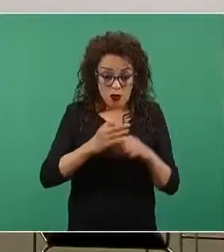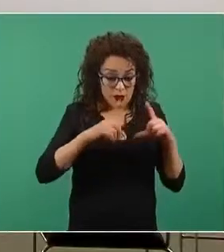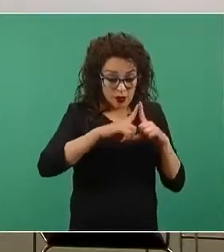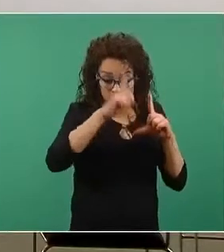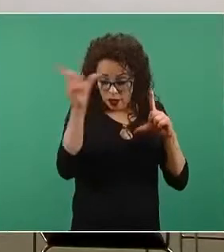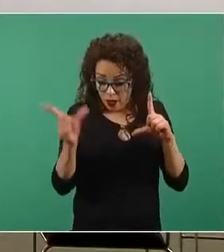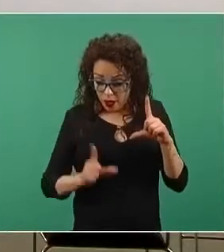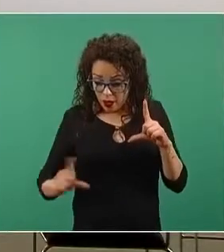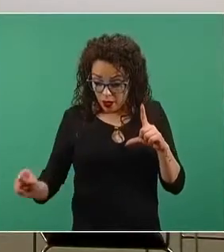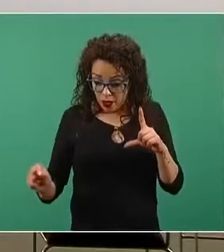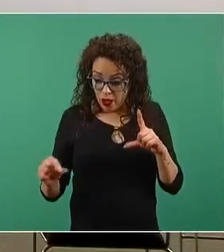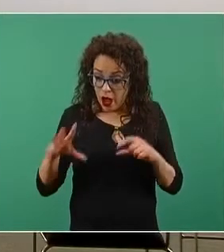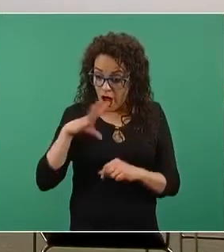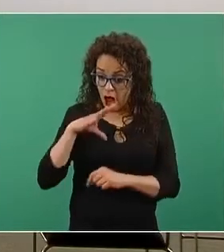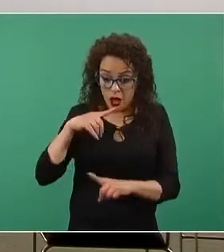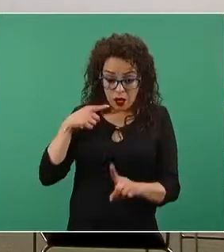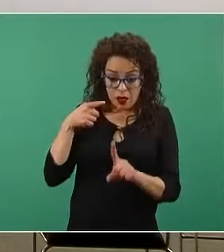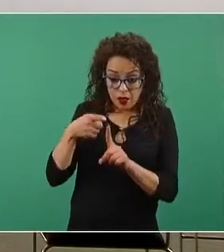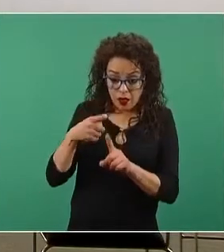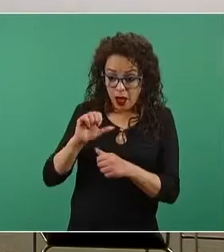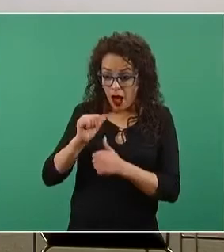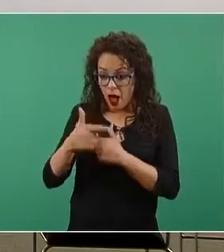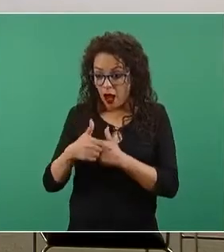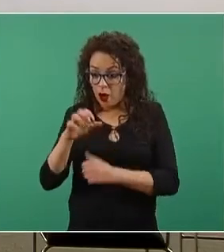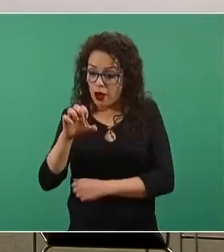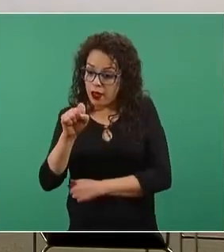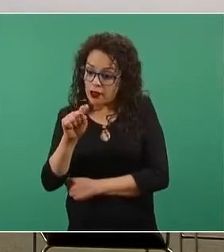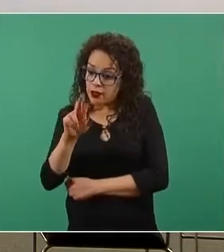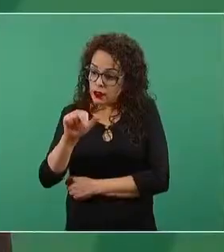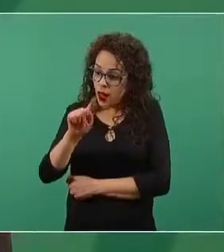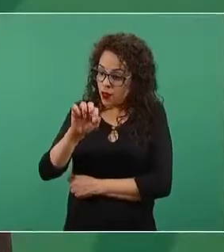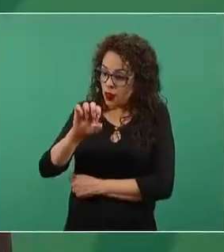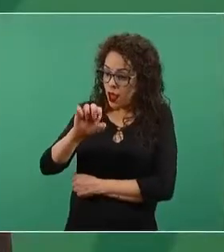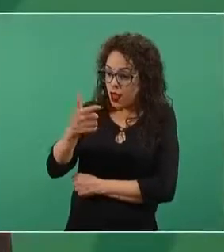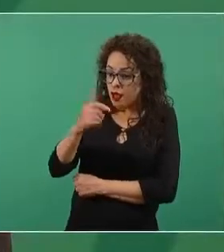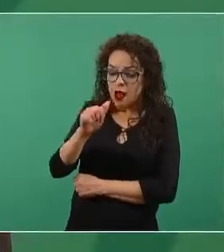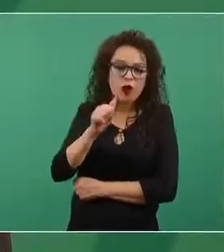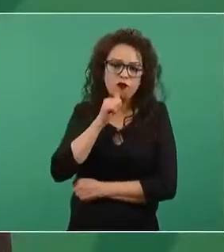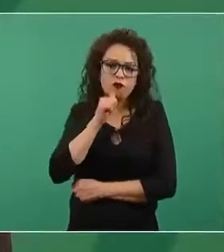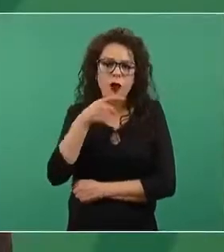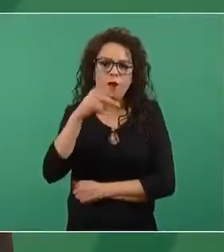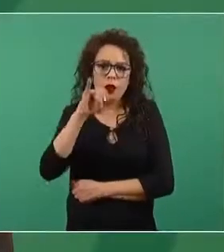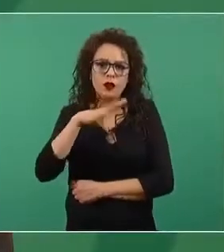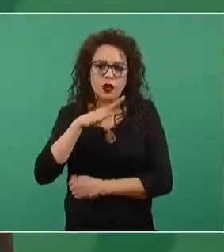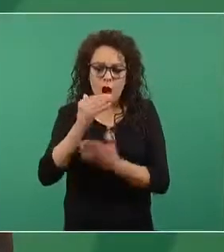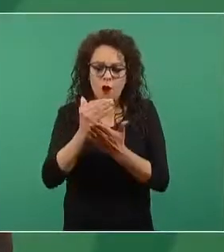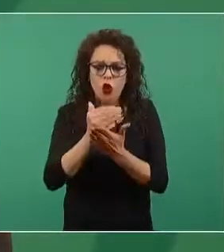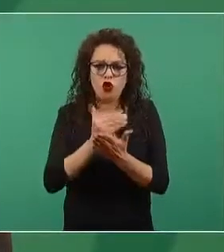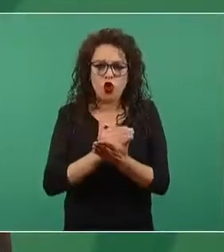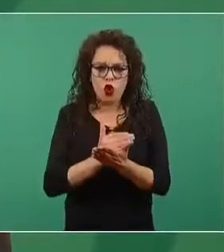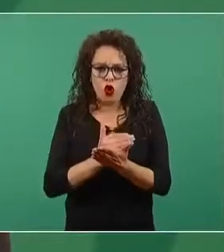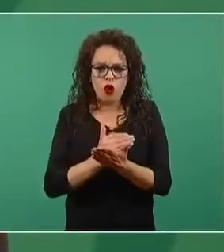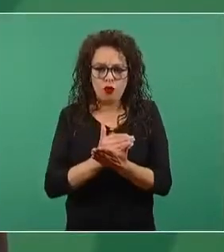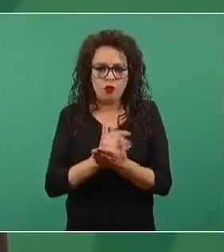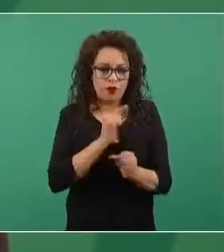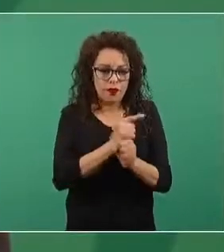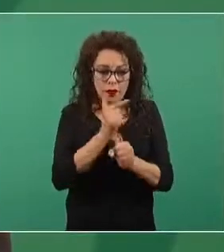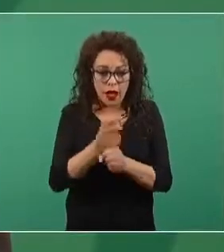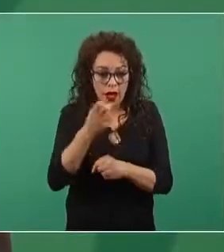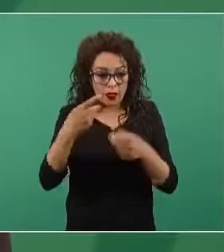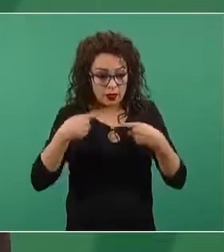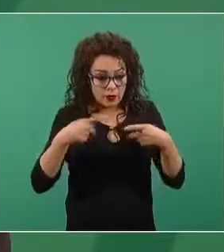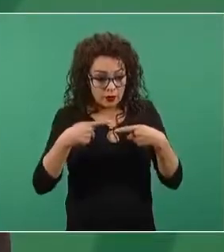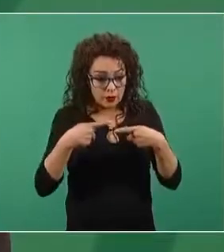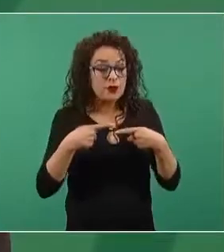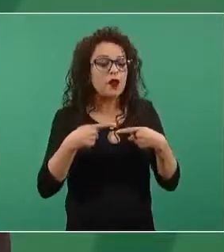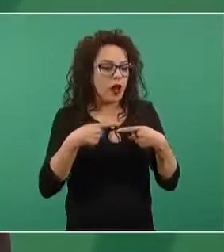por ahí va encaminada la pregunta, pero sí desde lo local se tienen ya protocolos activos que concentran a esta población que se ha identificado